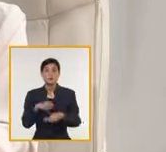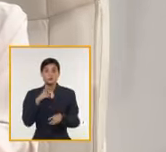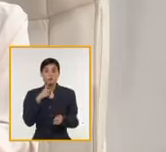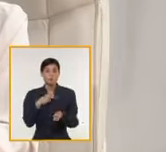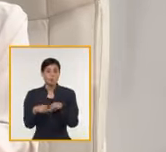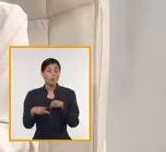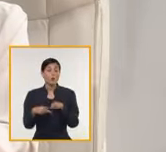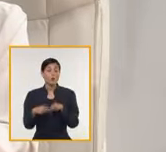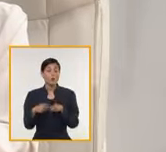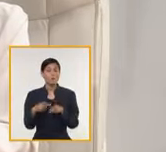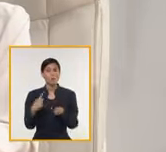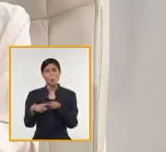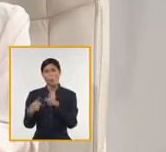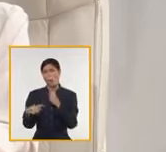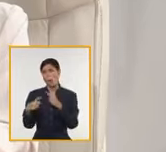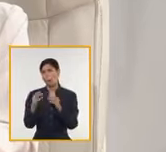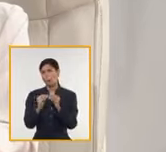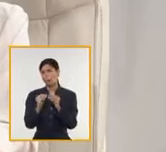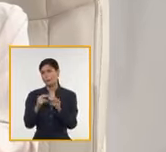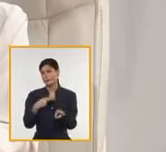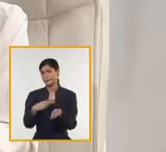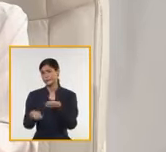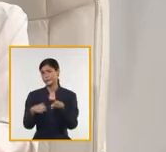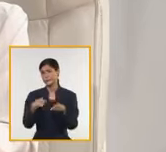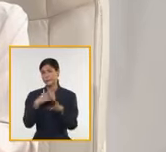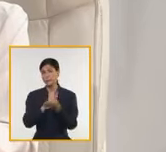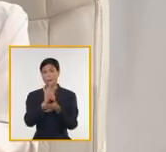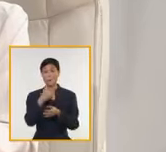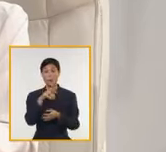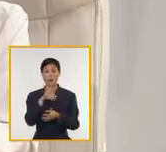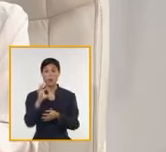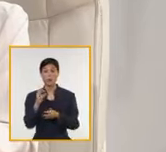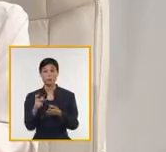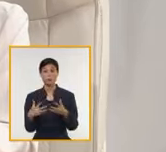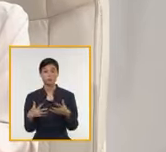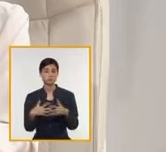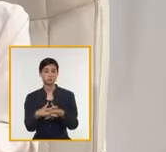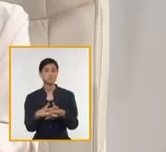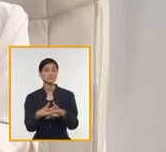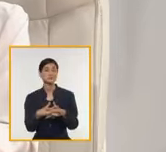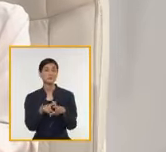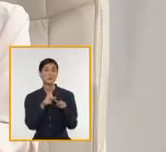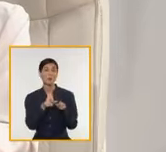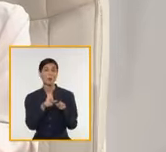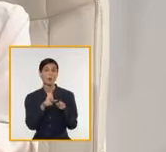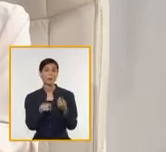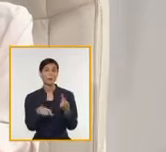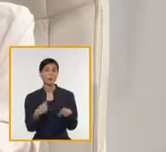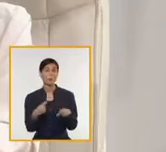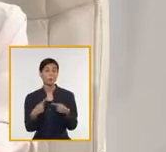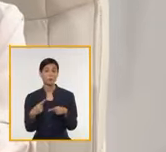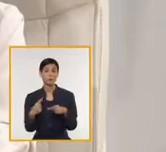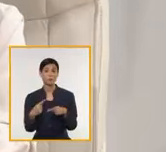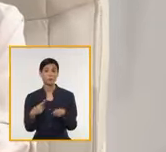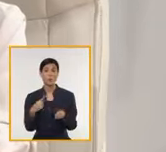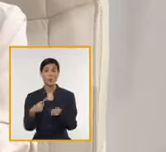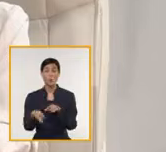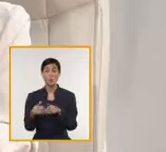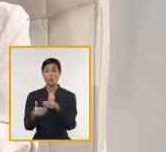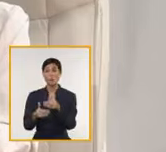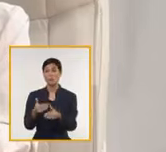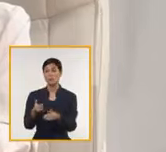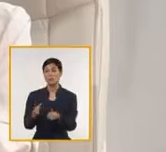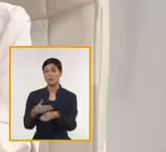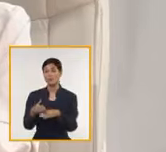histórica de Rubio con relación a la oposición a diferentes procesos, como es el